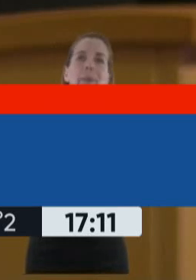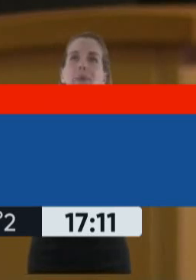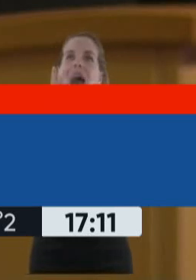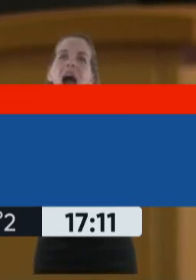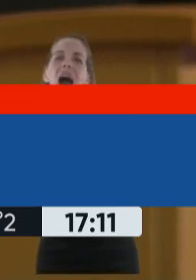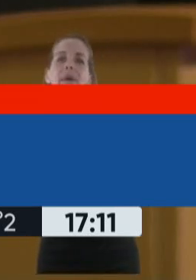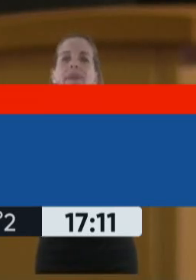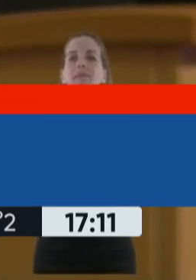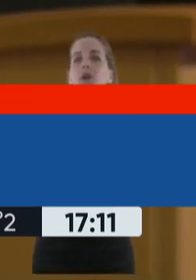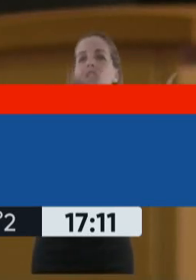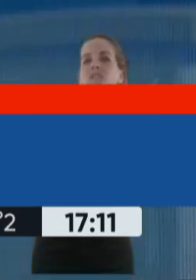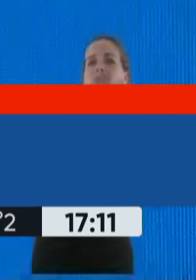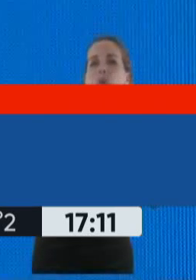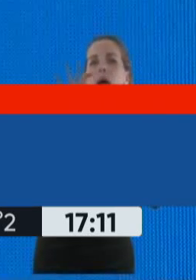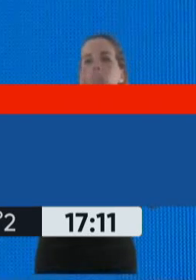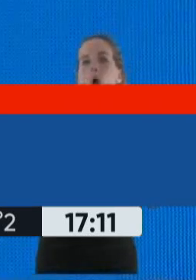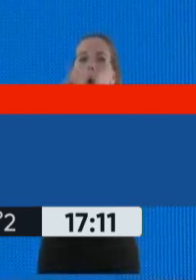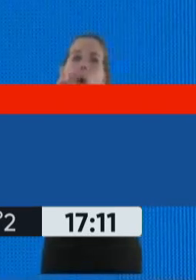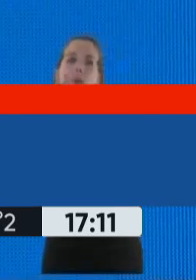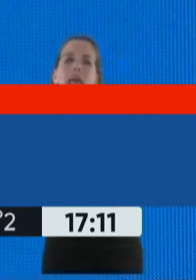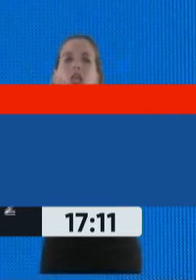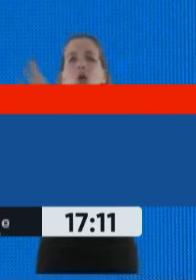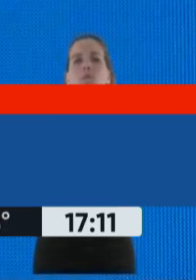por streaming, a veces mirando una película vieja.